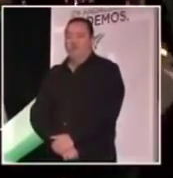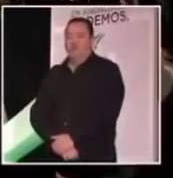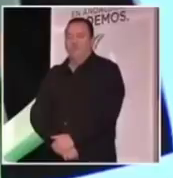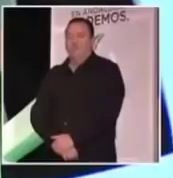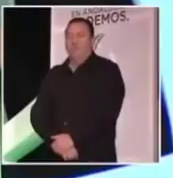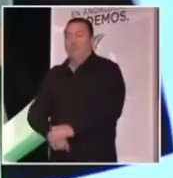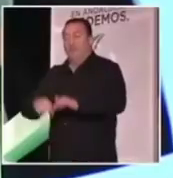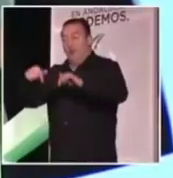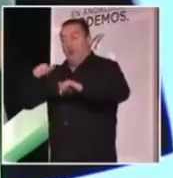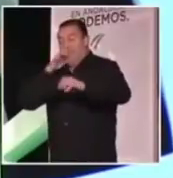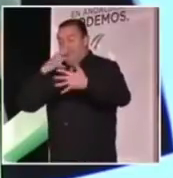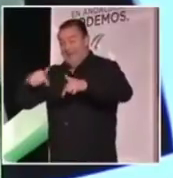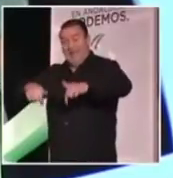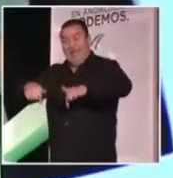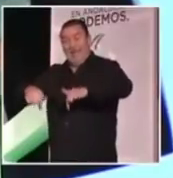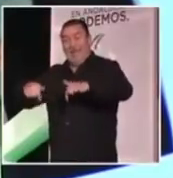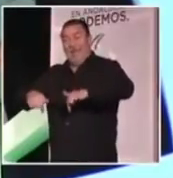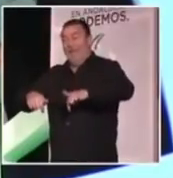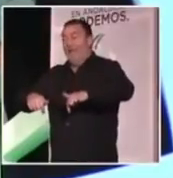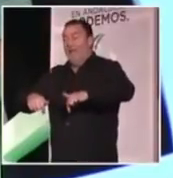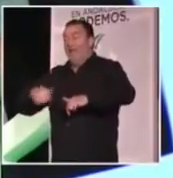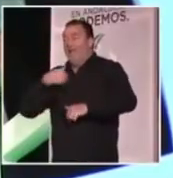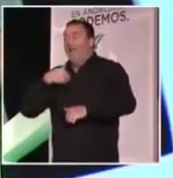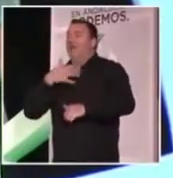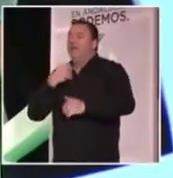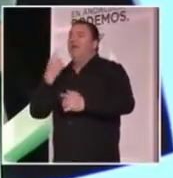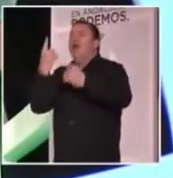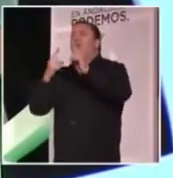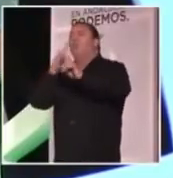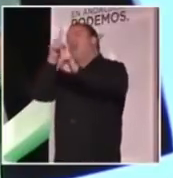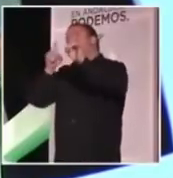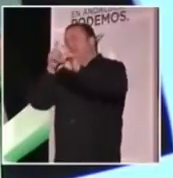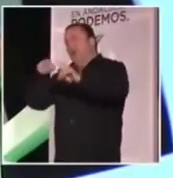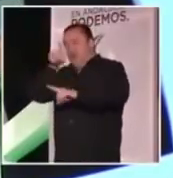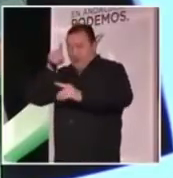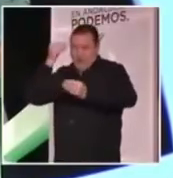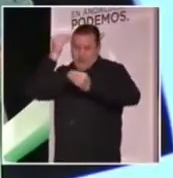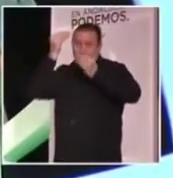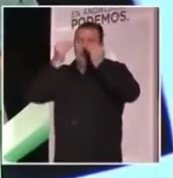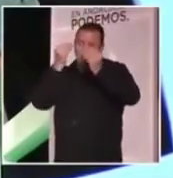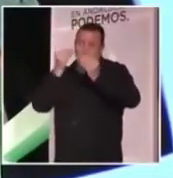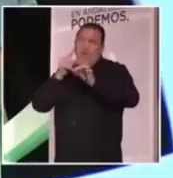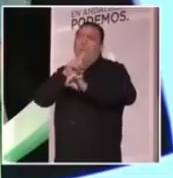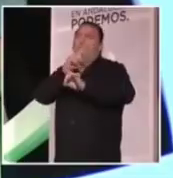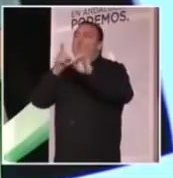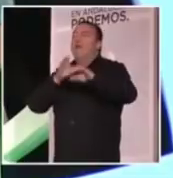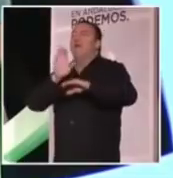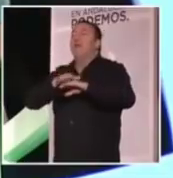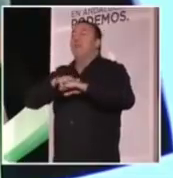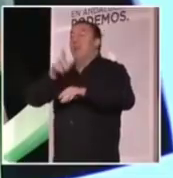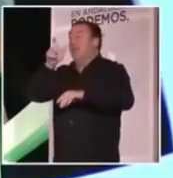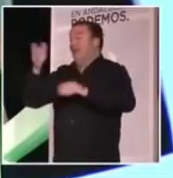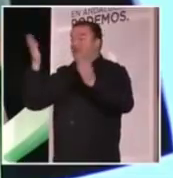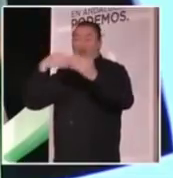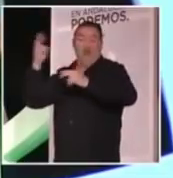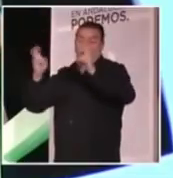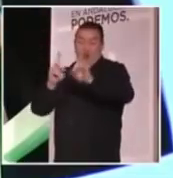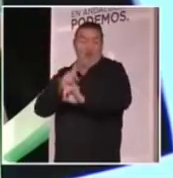Y hoy aquí quiero dejar algunas preguntas abiertas. Preguntas para gente que no está en este